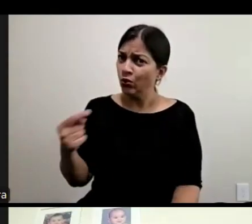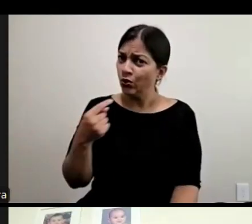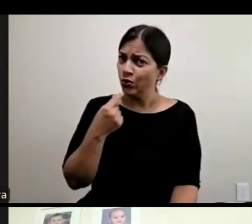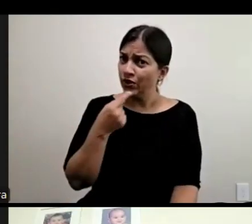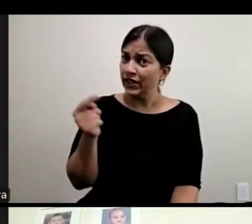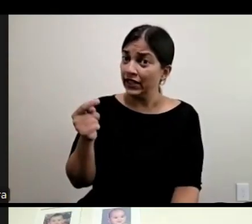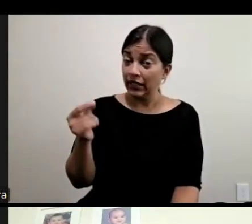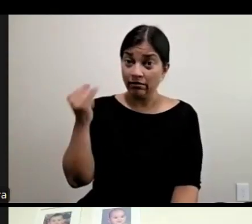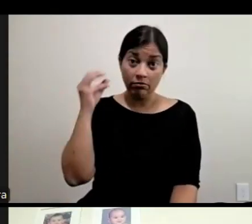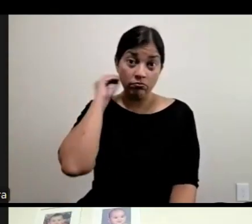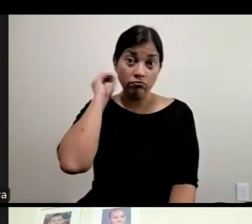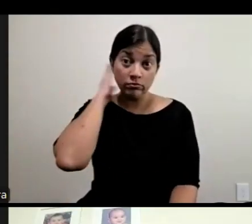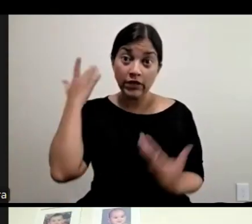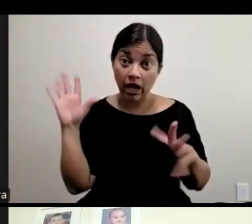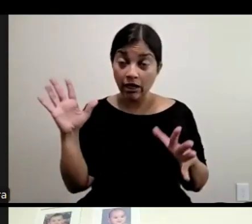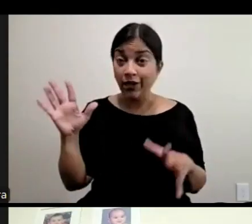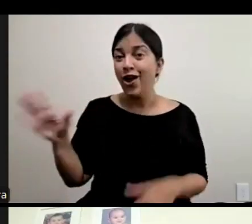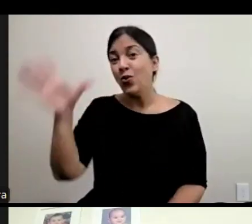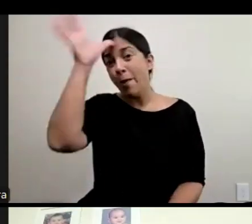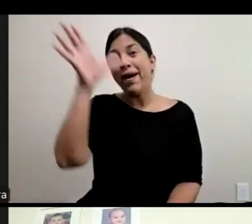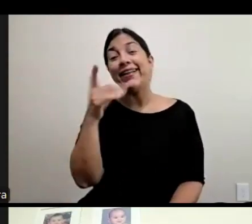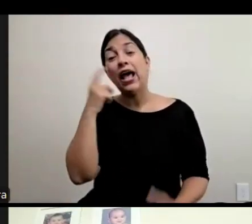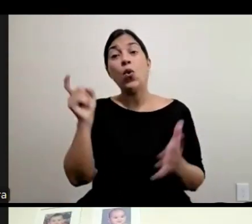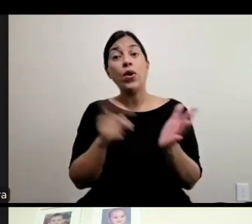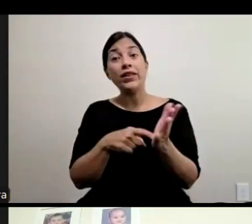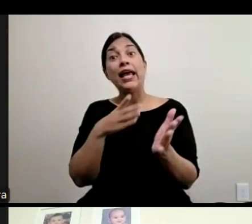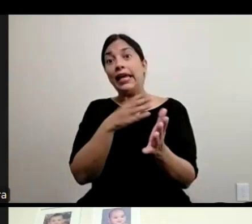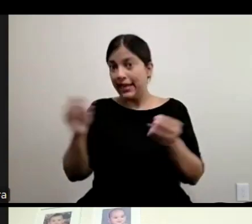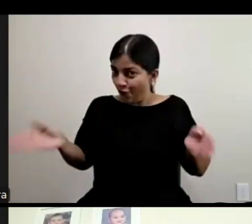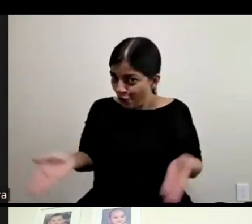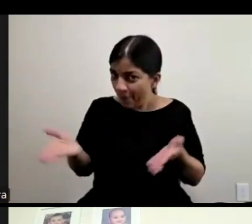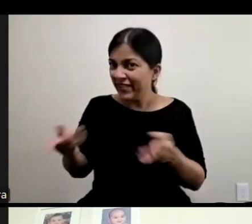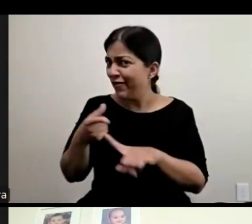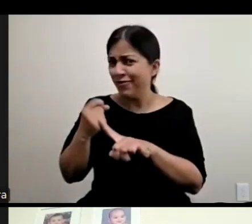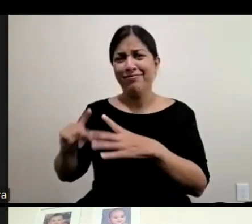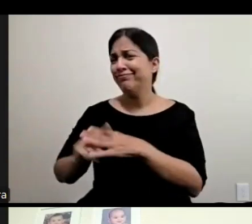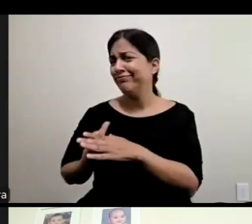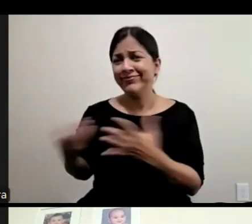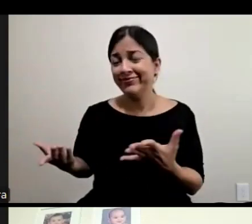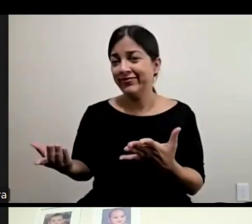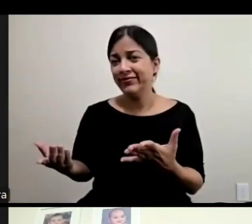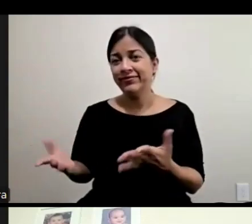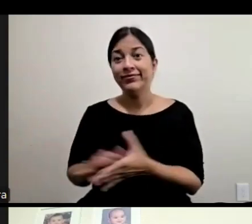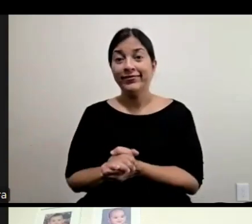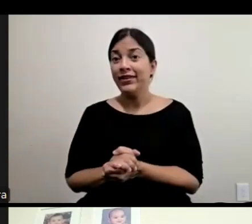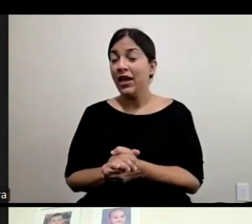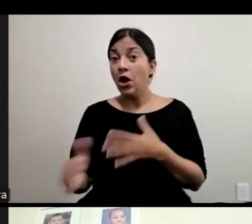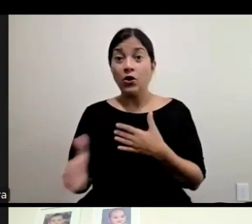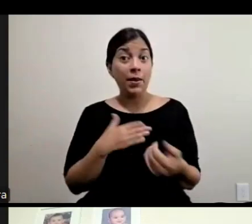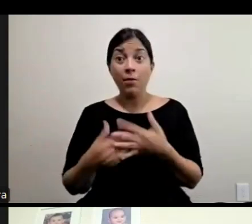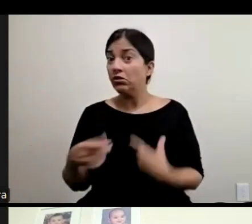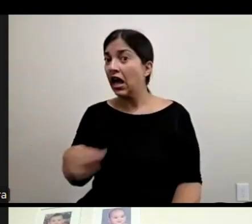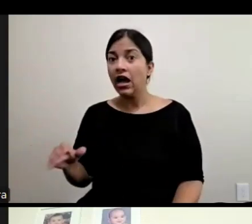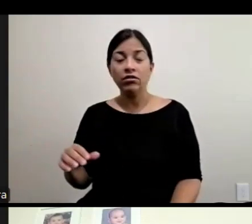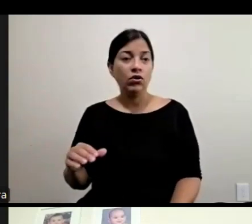lleva, y los padres se dan cuenta y que lo fomenten desde un inicio, da igual las vueltas que uno dé, tratando de